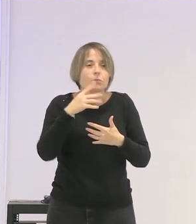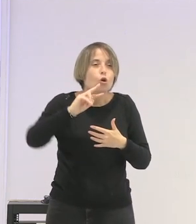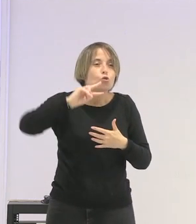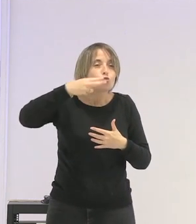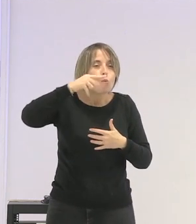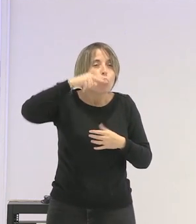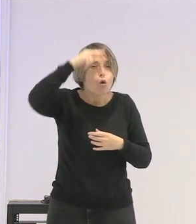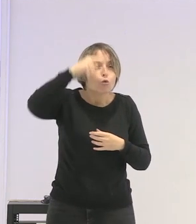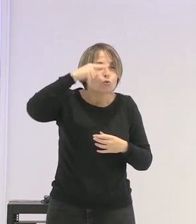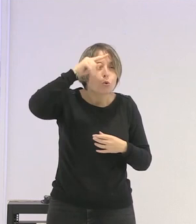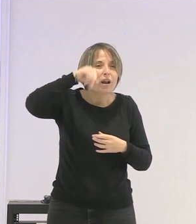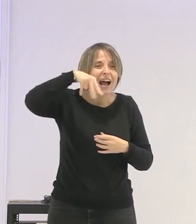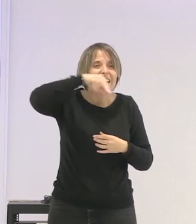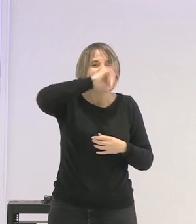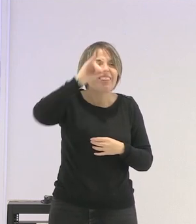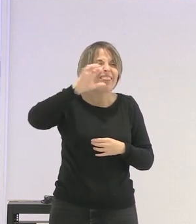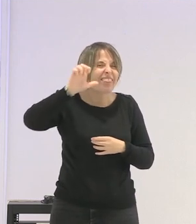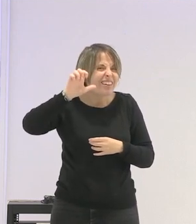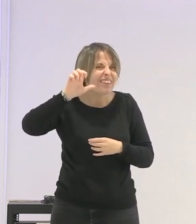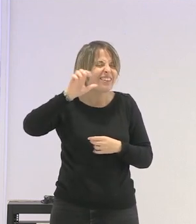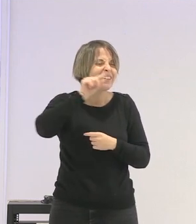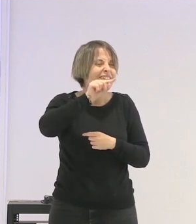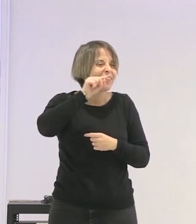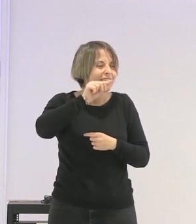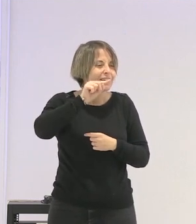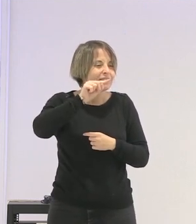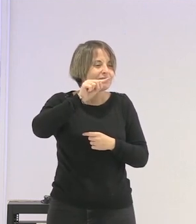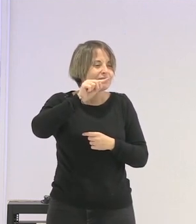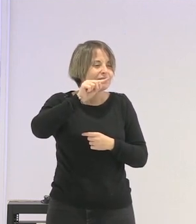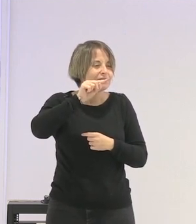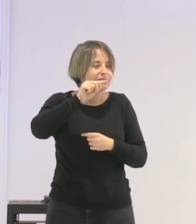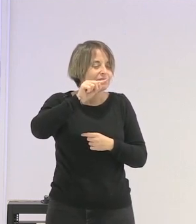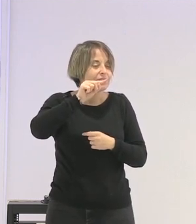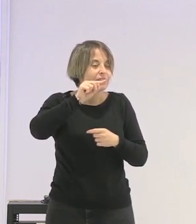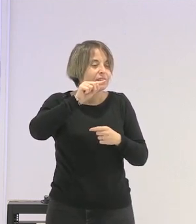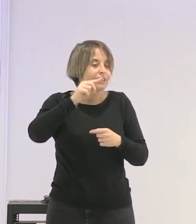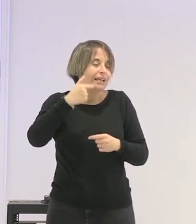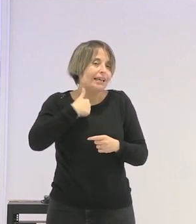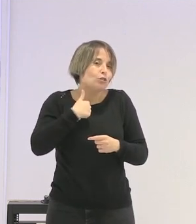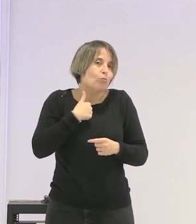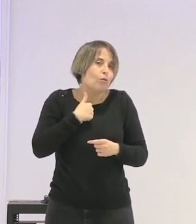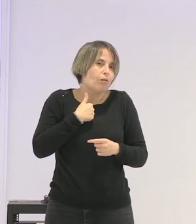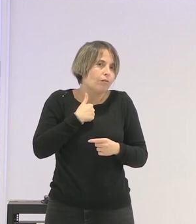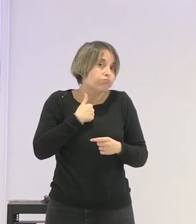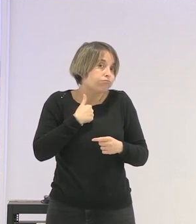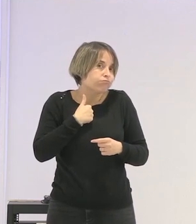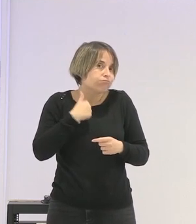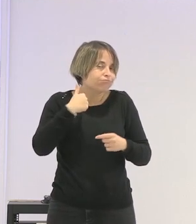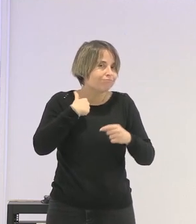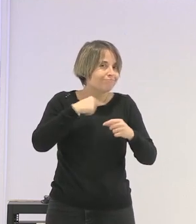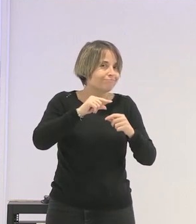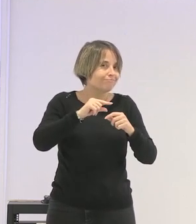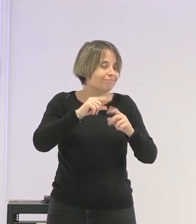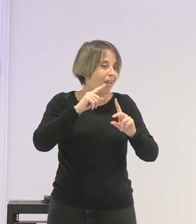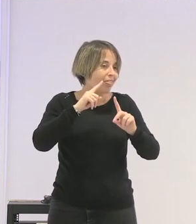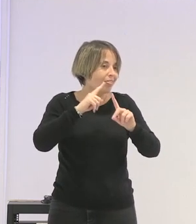habéis escuchado, que son célibes involuntarios, es como un acrónimo, ¿no? Da